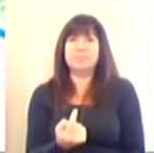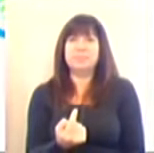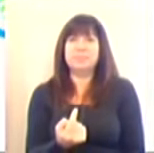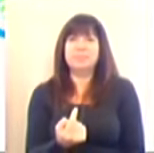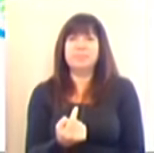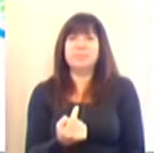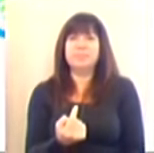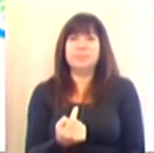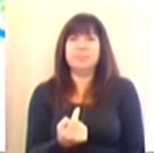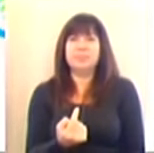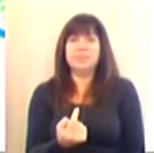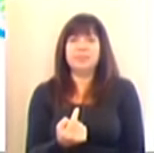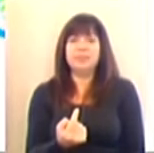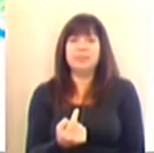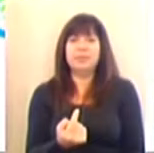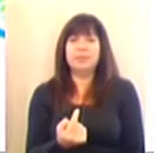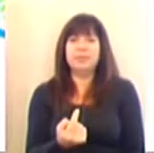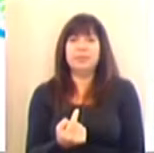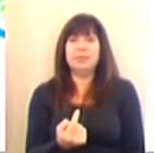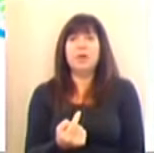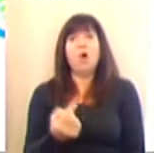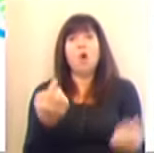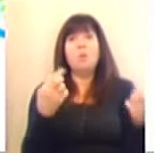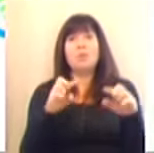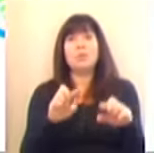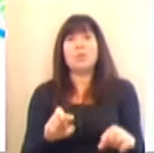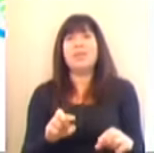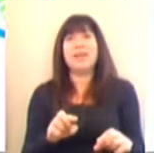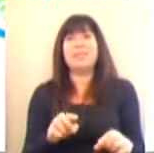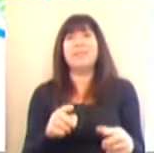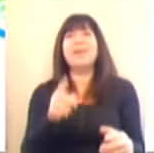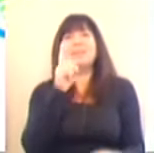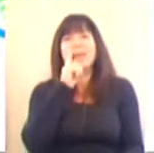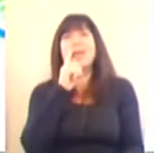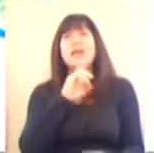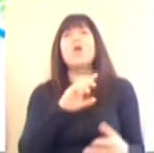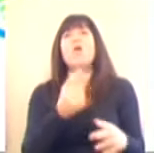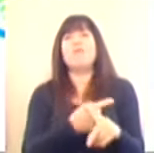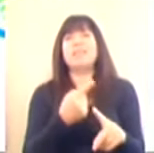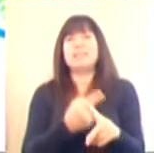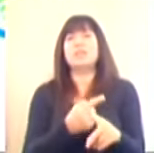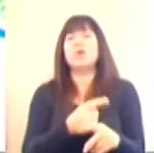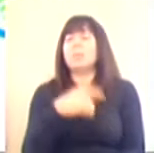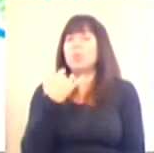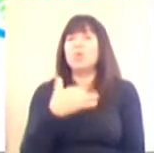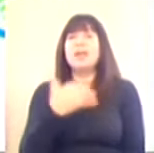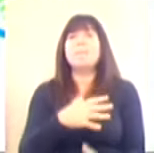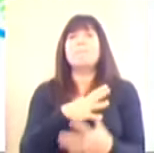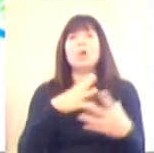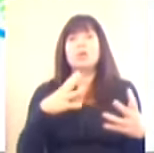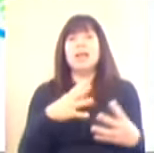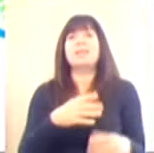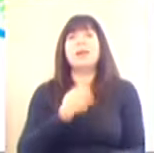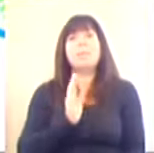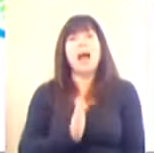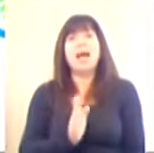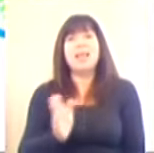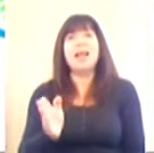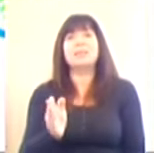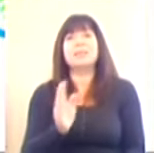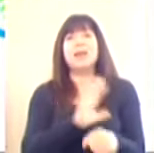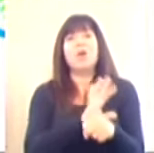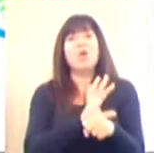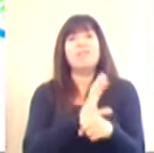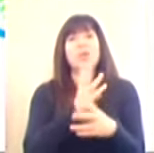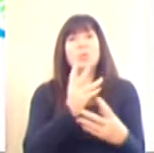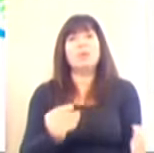cosas que debiéramos conservar son muchas de estas, la posibilidad de tener conversaciones globales desde lugares que antes no habíamos podido imaginar con la facilidad que lo tenemos. Así